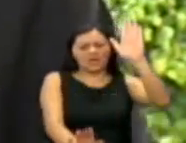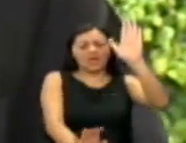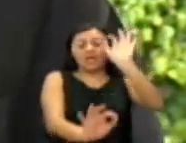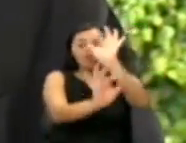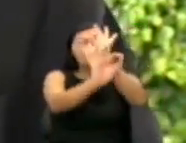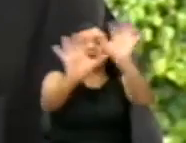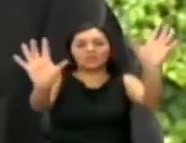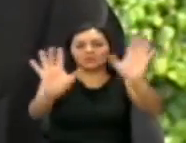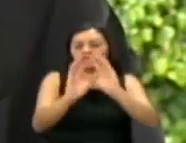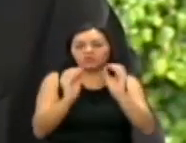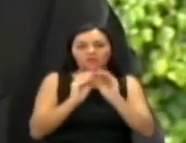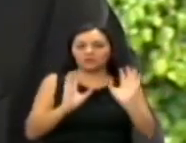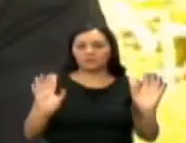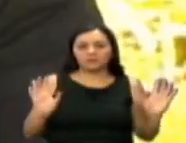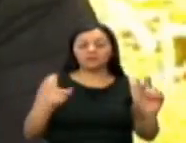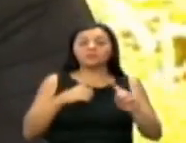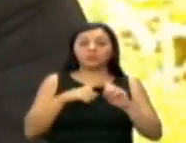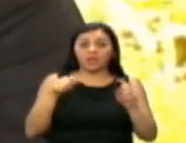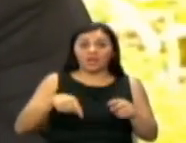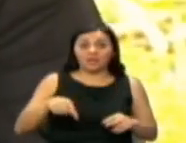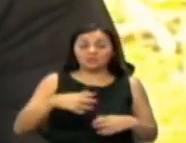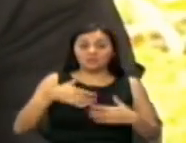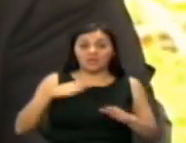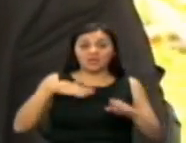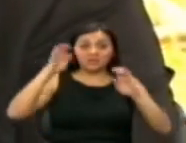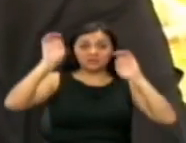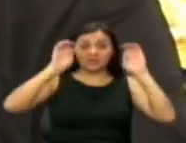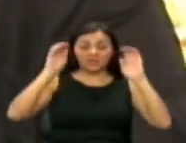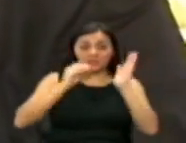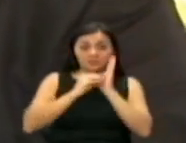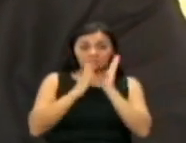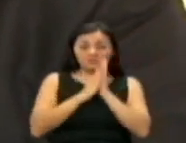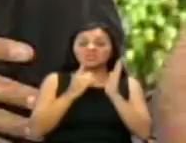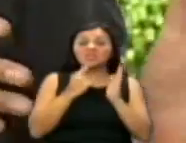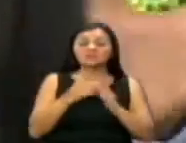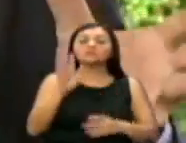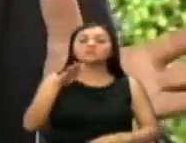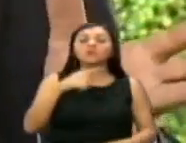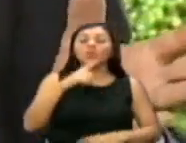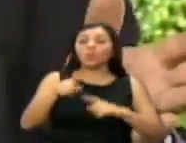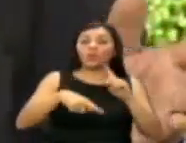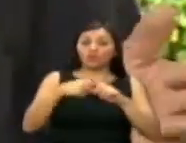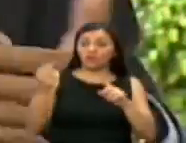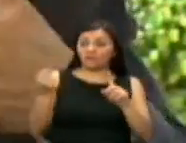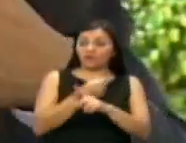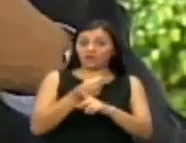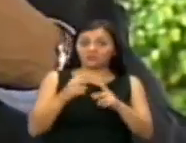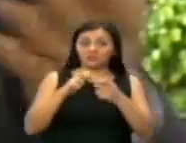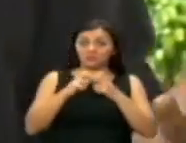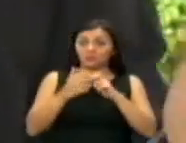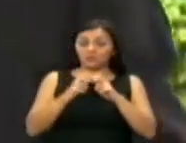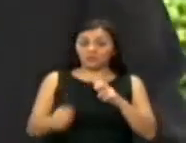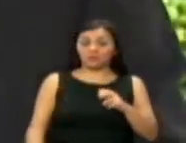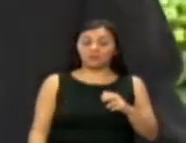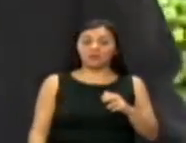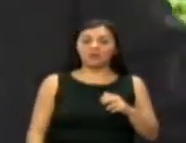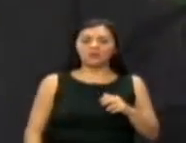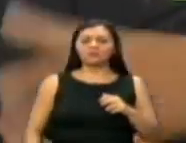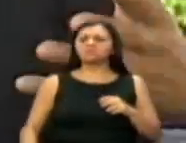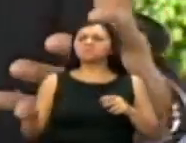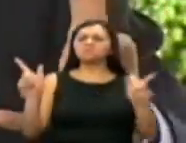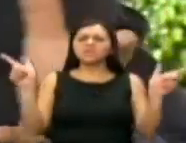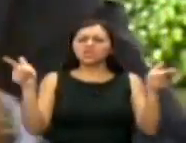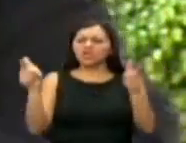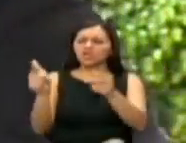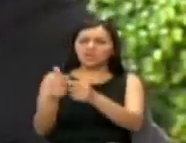a reaccionar. Y se va a cambiar de estrategia porque ayer se denotó... O si no, ¿entonces qué hacemos? Bueno, cada vez que los violentos, así sea una absoluta minoría,